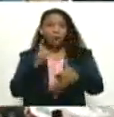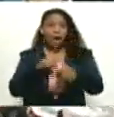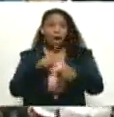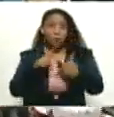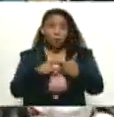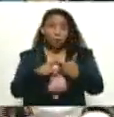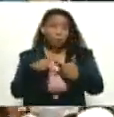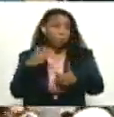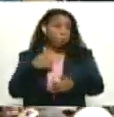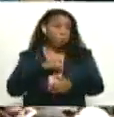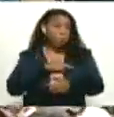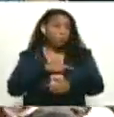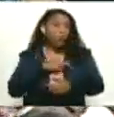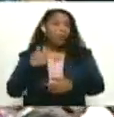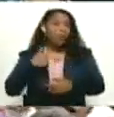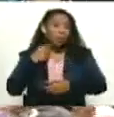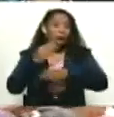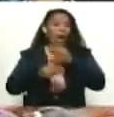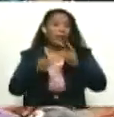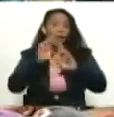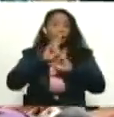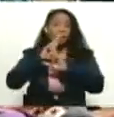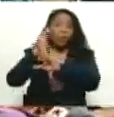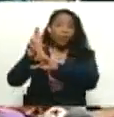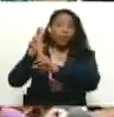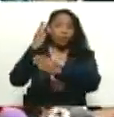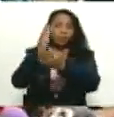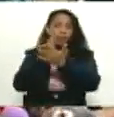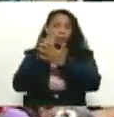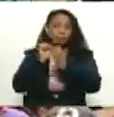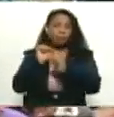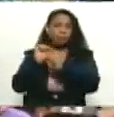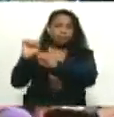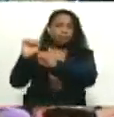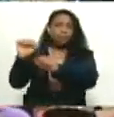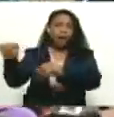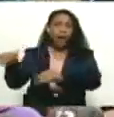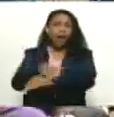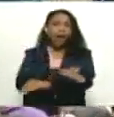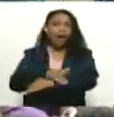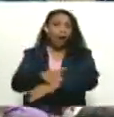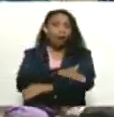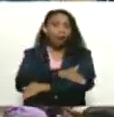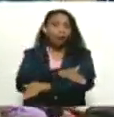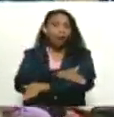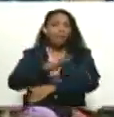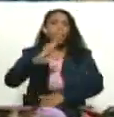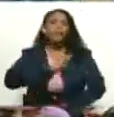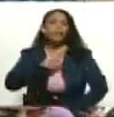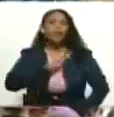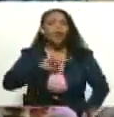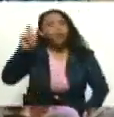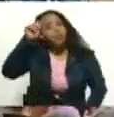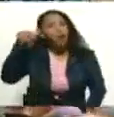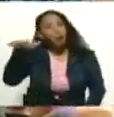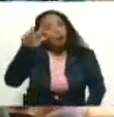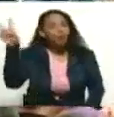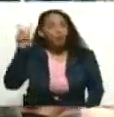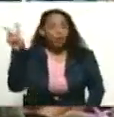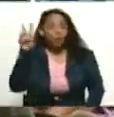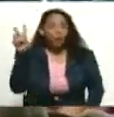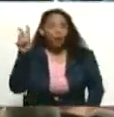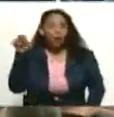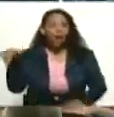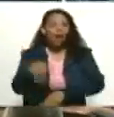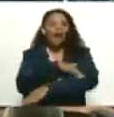nosotros tenemos que responder con hidalguía siempre. Las calles son del pueblo. Las